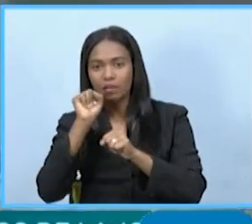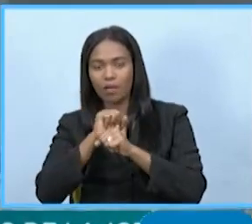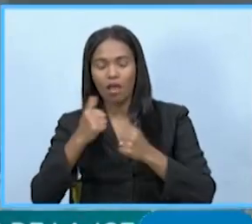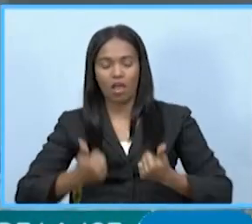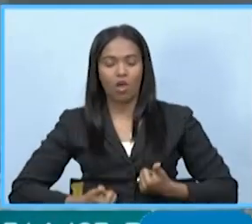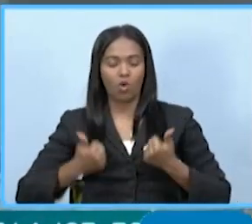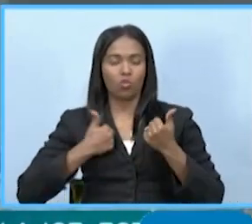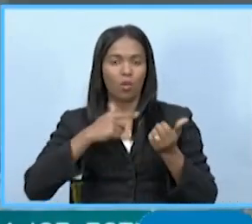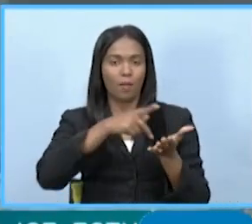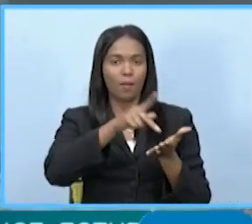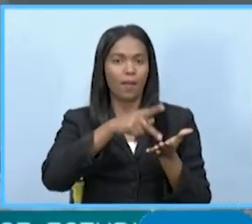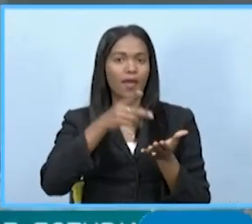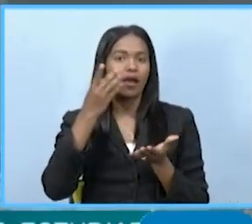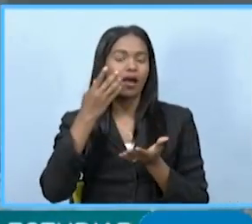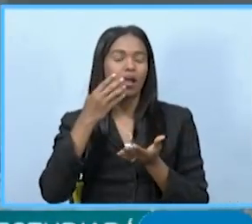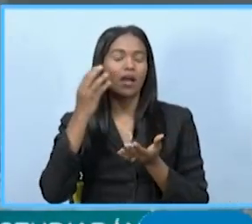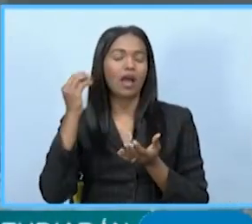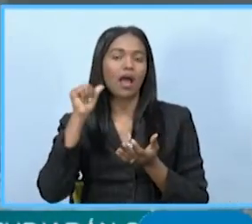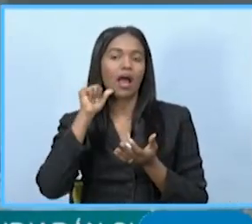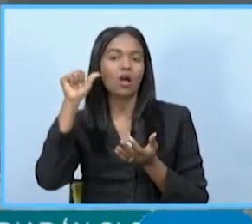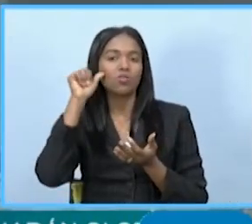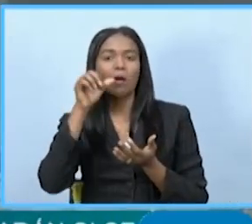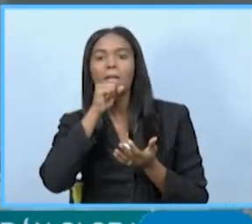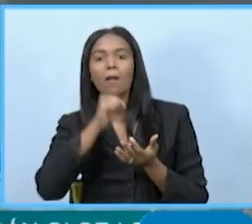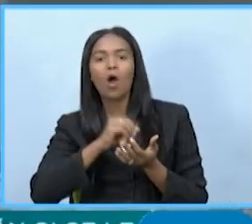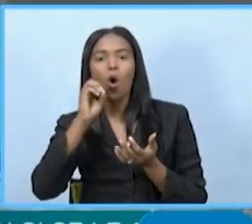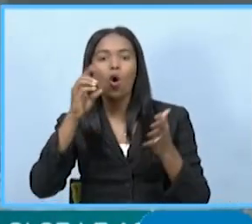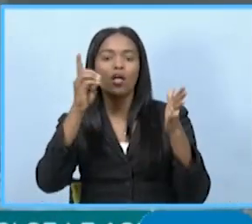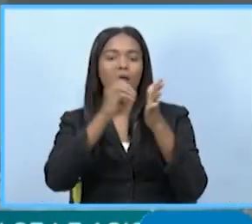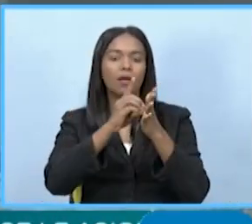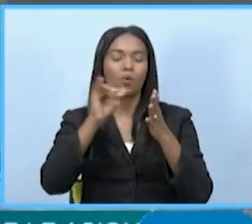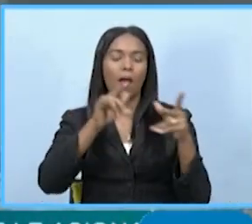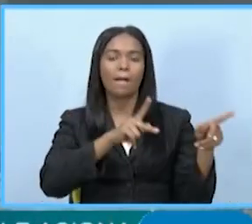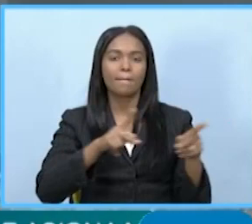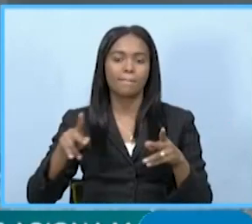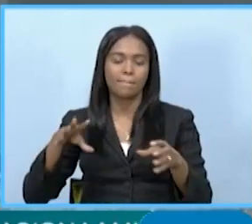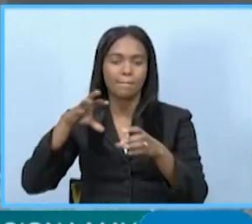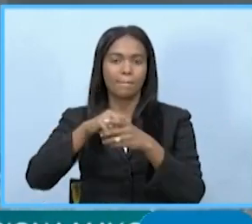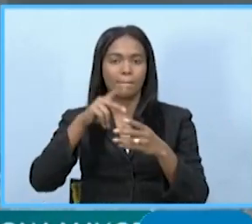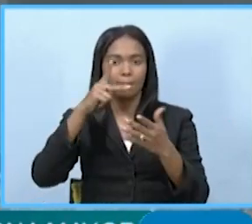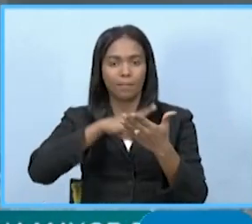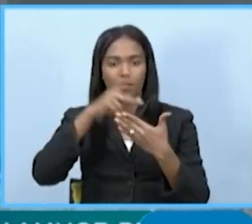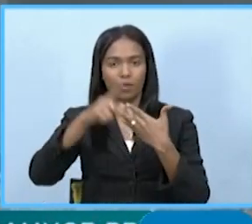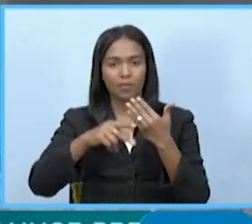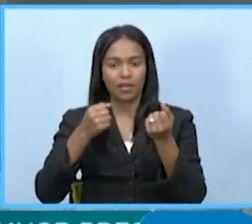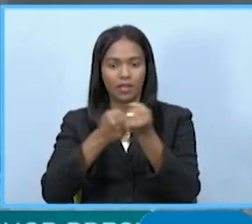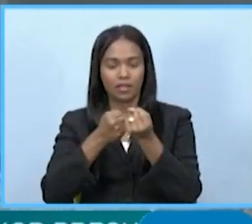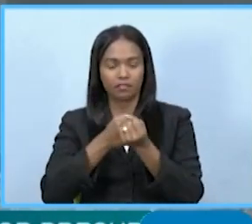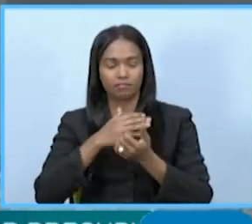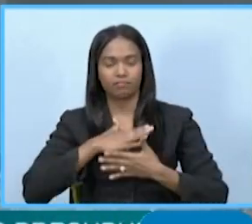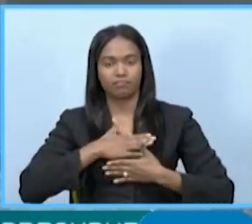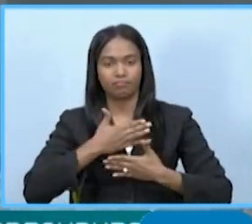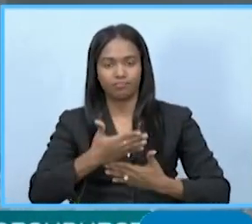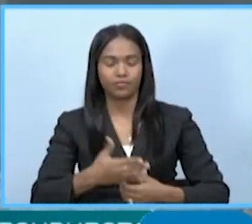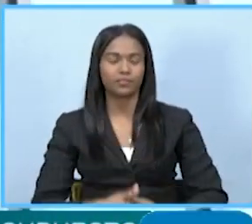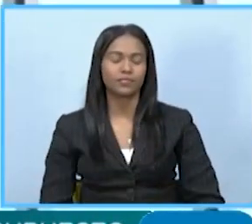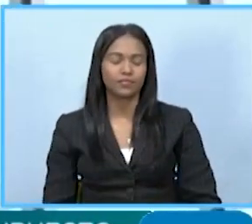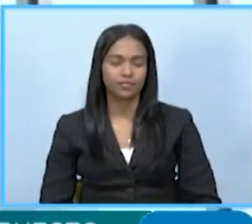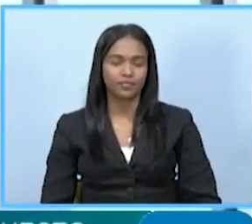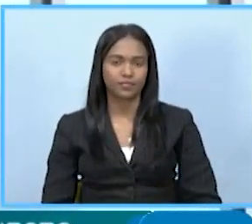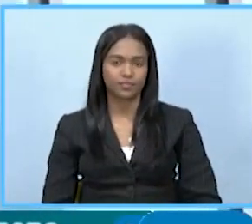sobrevivencia y discapacidad, así como un plan de inclusión en el programa de pensiones solidarias.